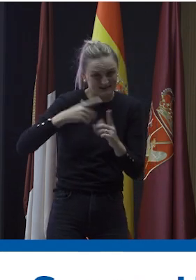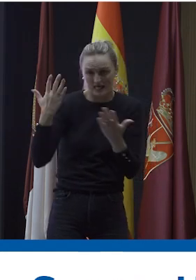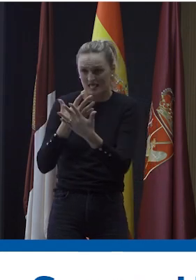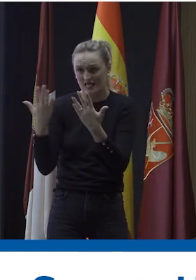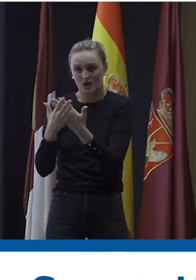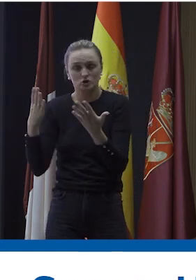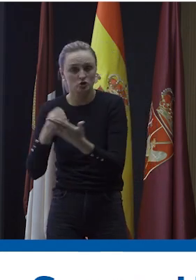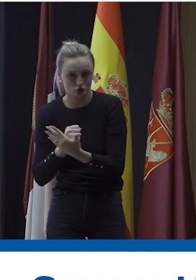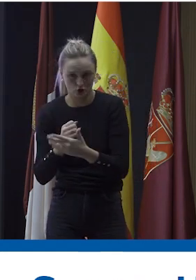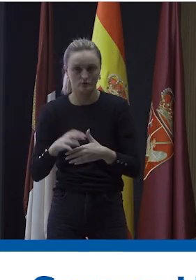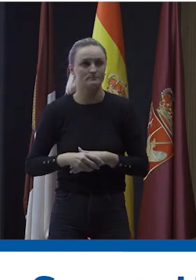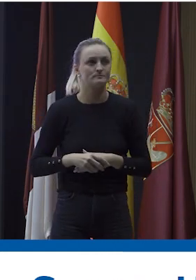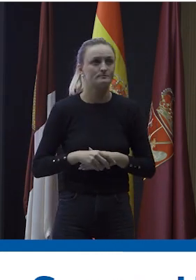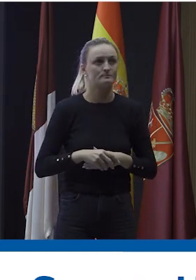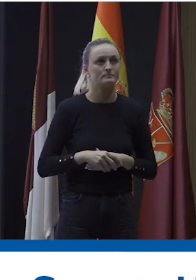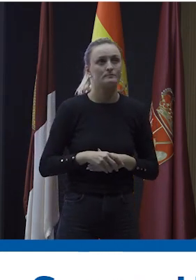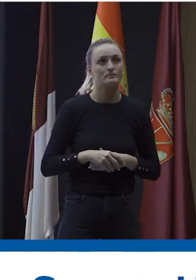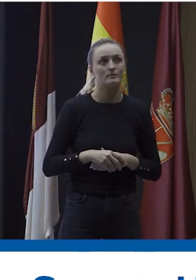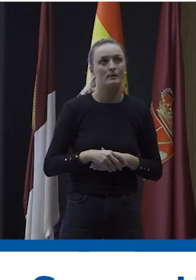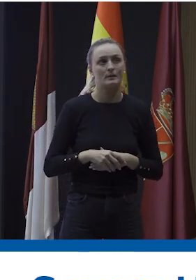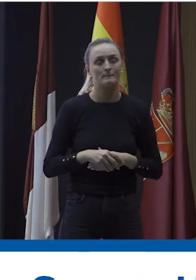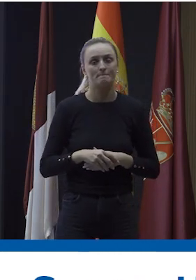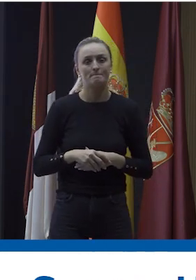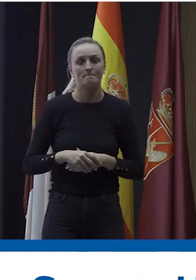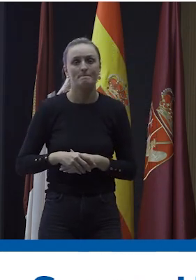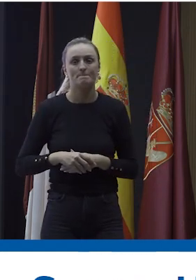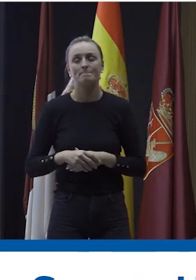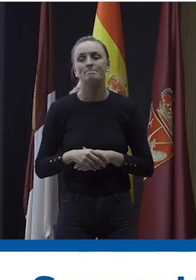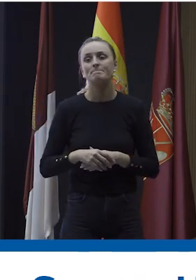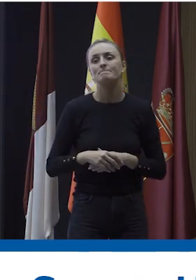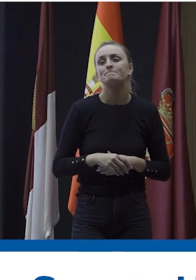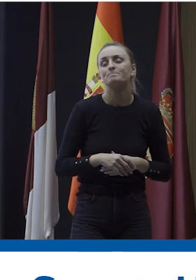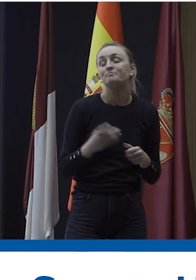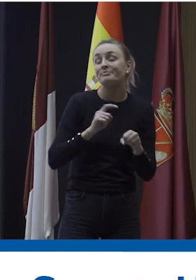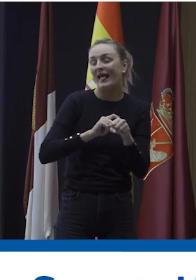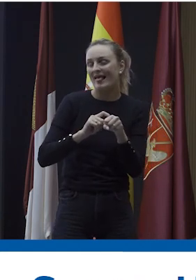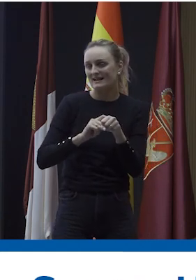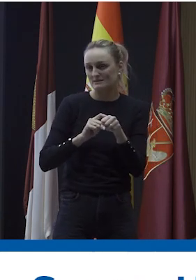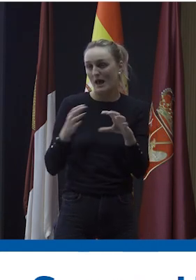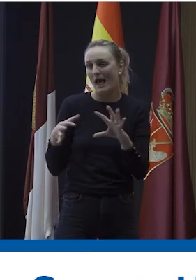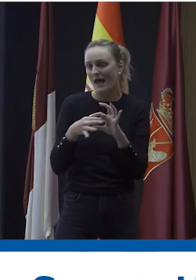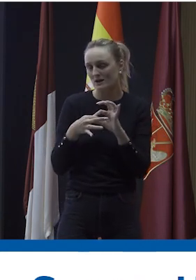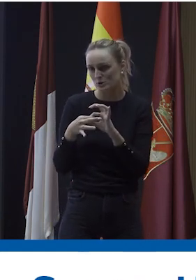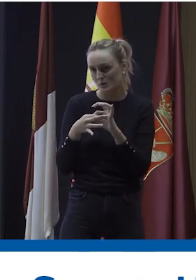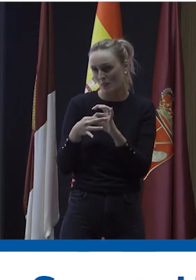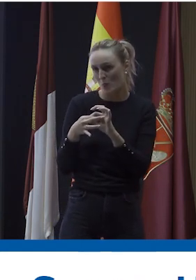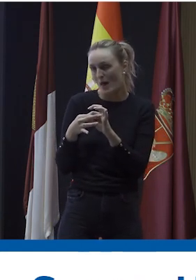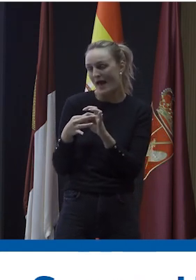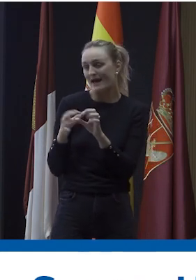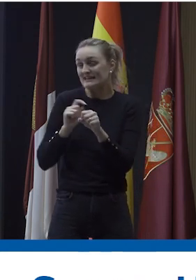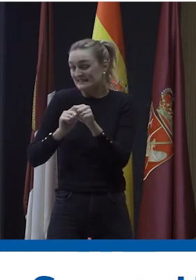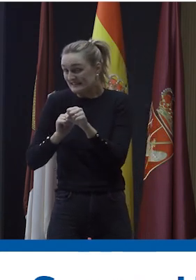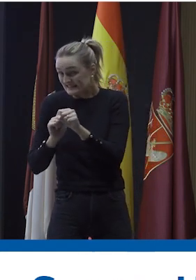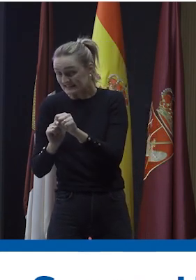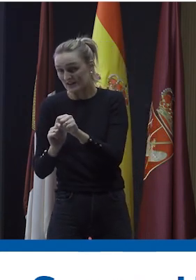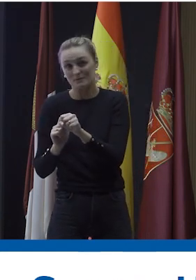¿vale? Y esto es los síntomas asociados al síndrome genitourinario. ¿Tienen solución o